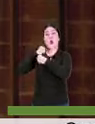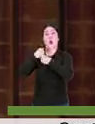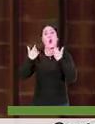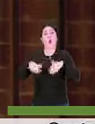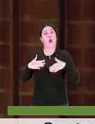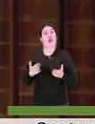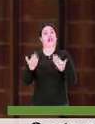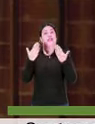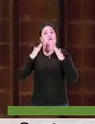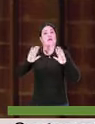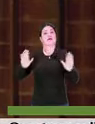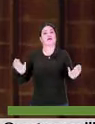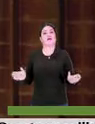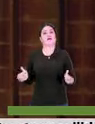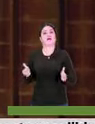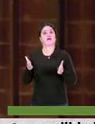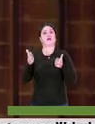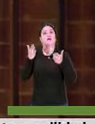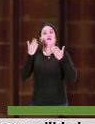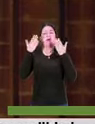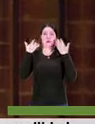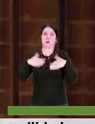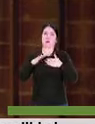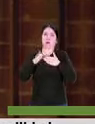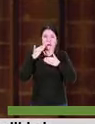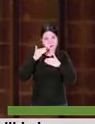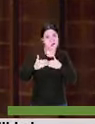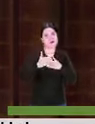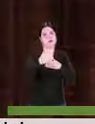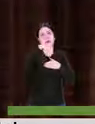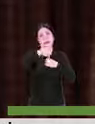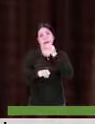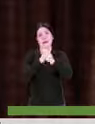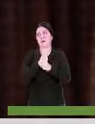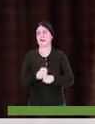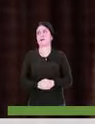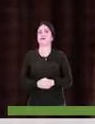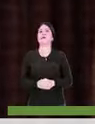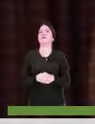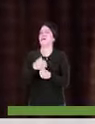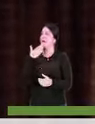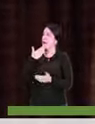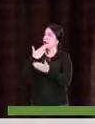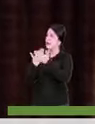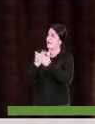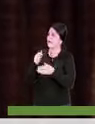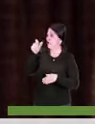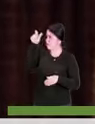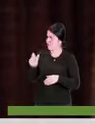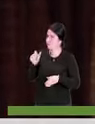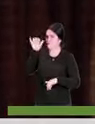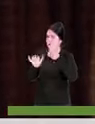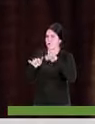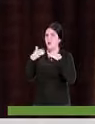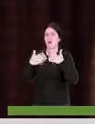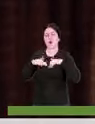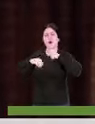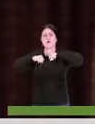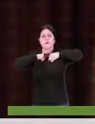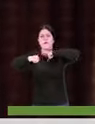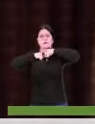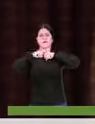precisamente que se van a ver reflejados durante este año. Bueno, secretario, pues muchísimas gracias por ese balance de gestión de la